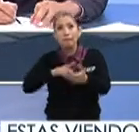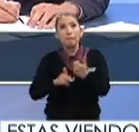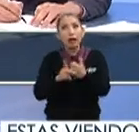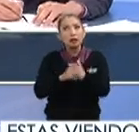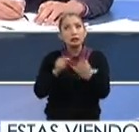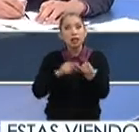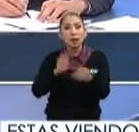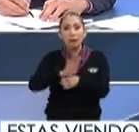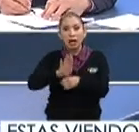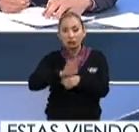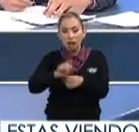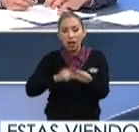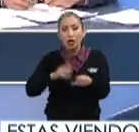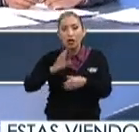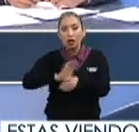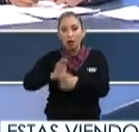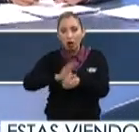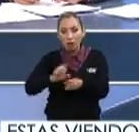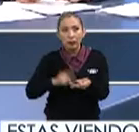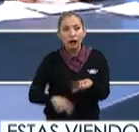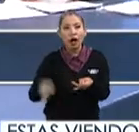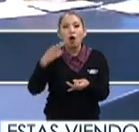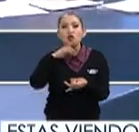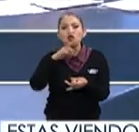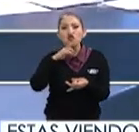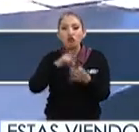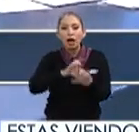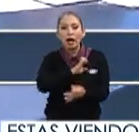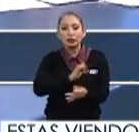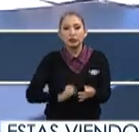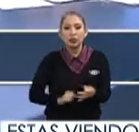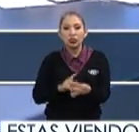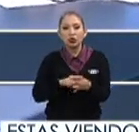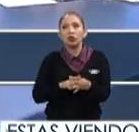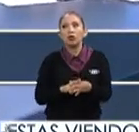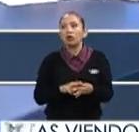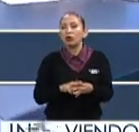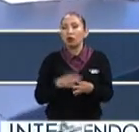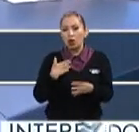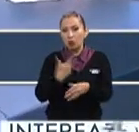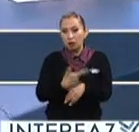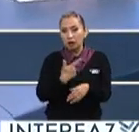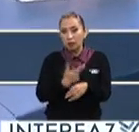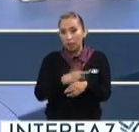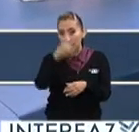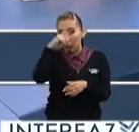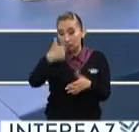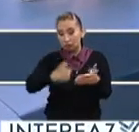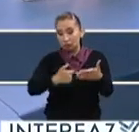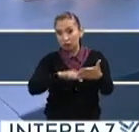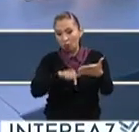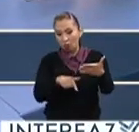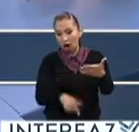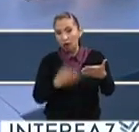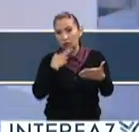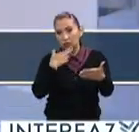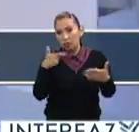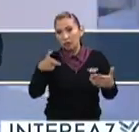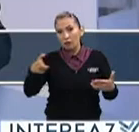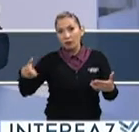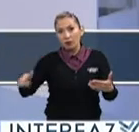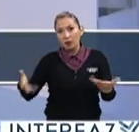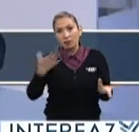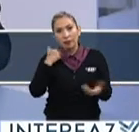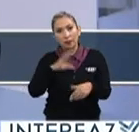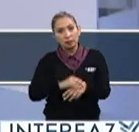como Brasil, Colombia, Honduras, El Salvador, y Guatemala. México está en el 6º lugar. Esto no